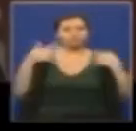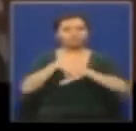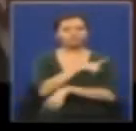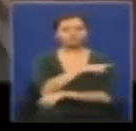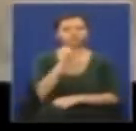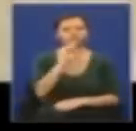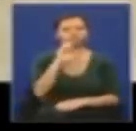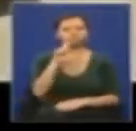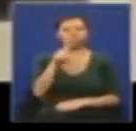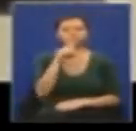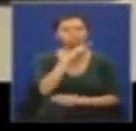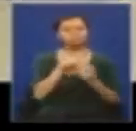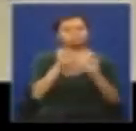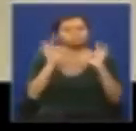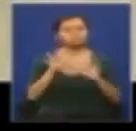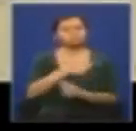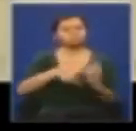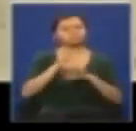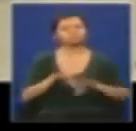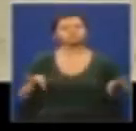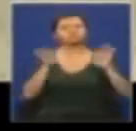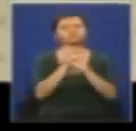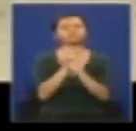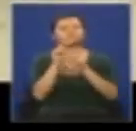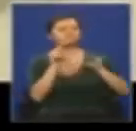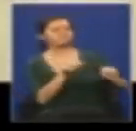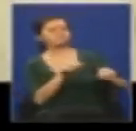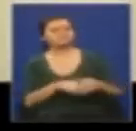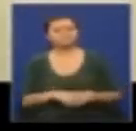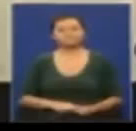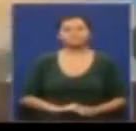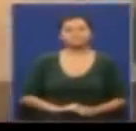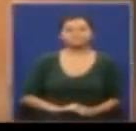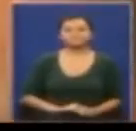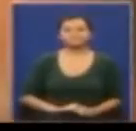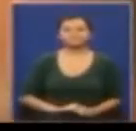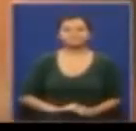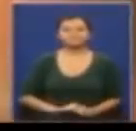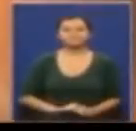ESPOL, que es reconocida por estas importantes instituciones académicas.